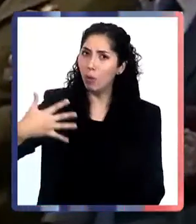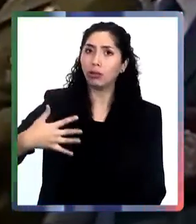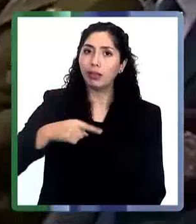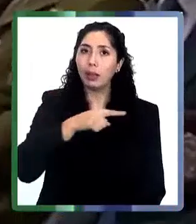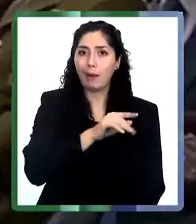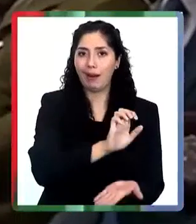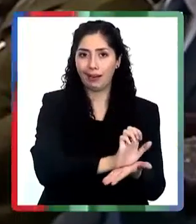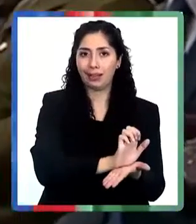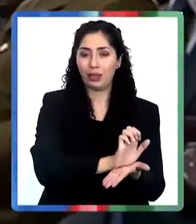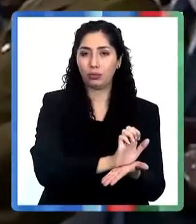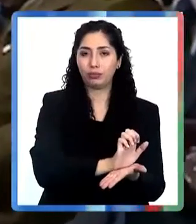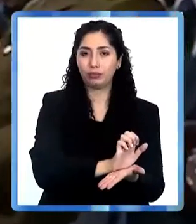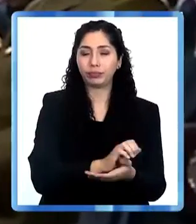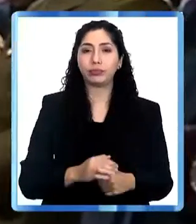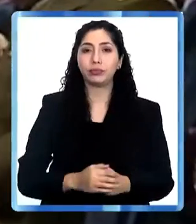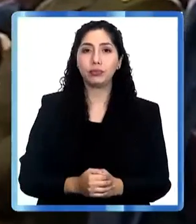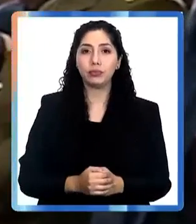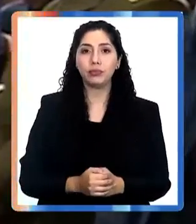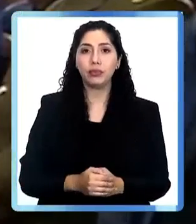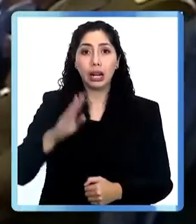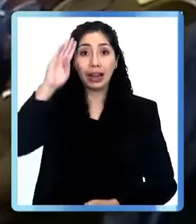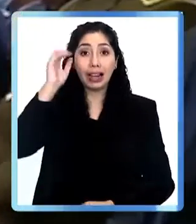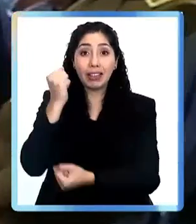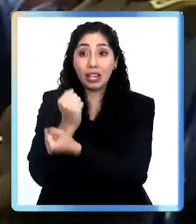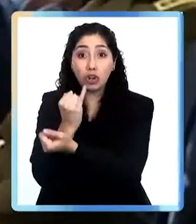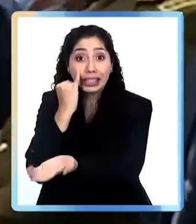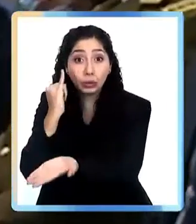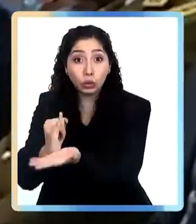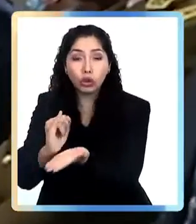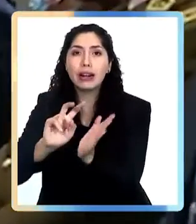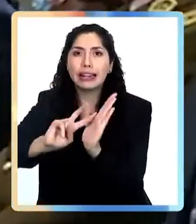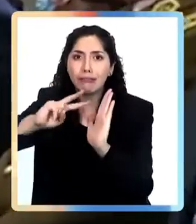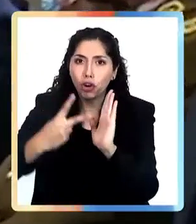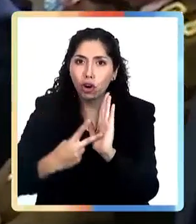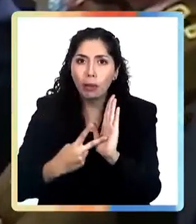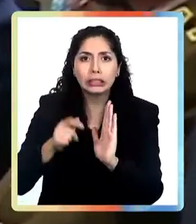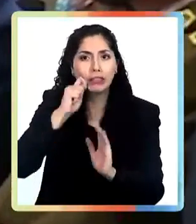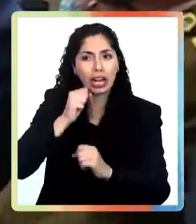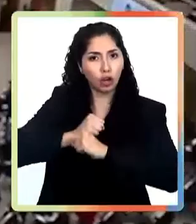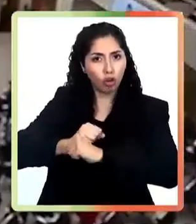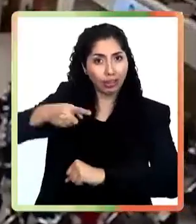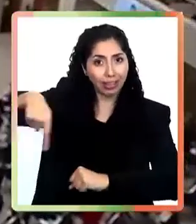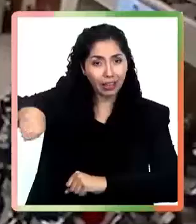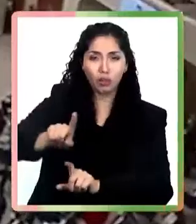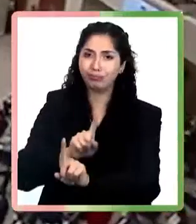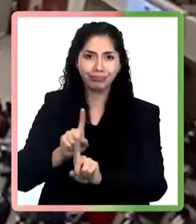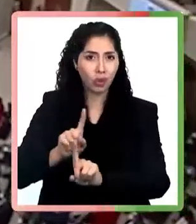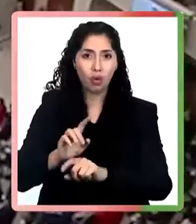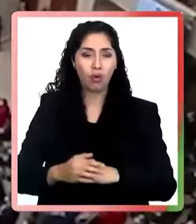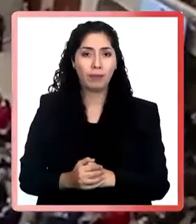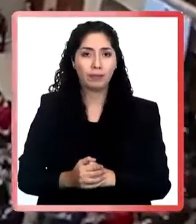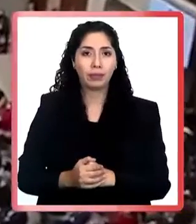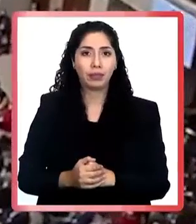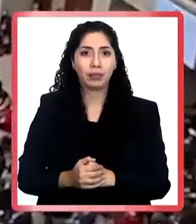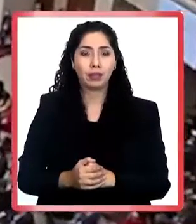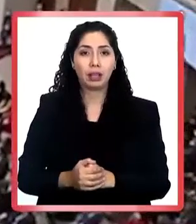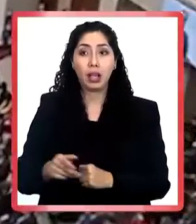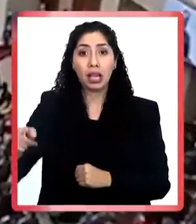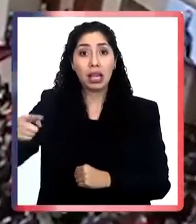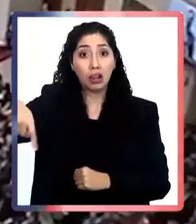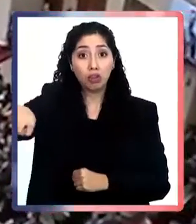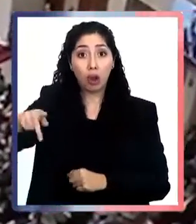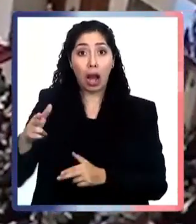para el estado la reforma es por la institución y no en contra de ella la violencia armada no será